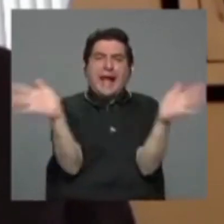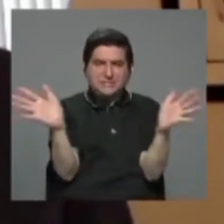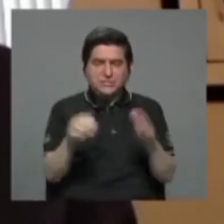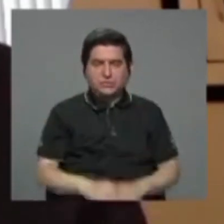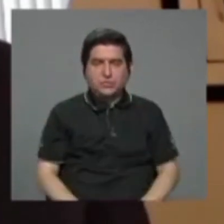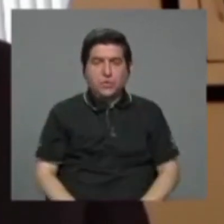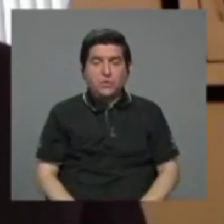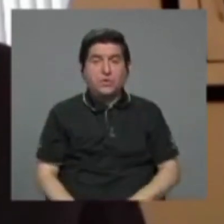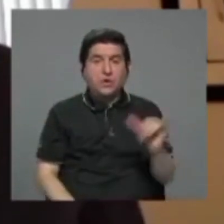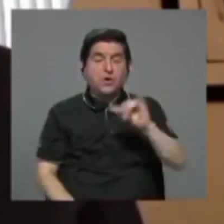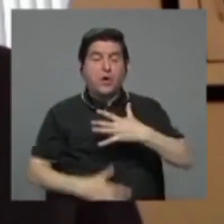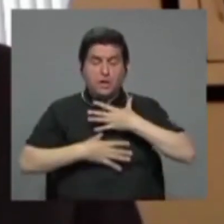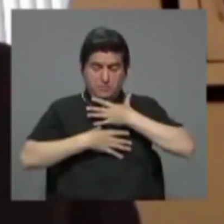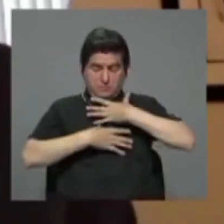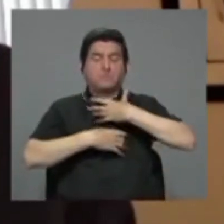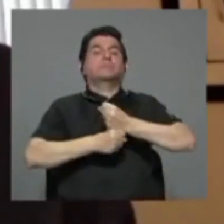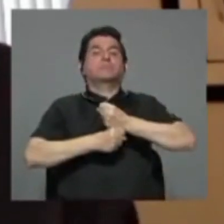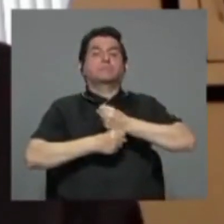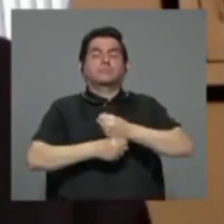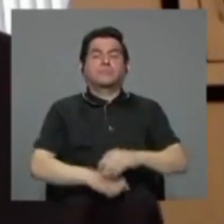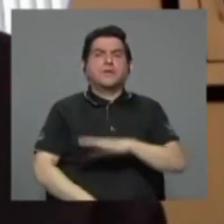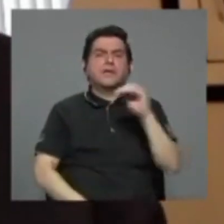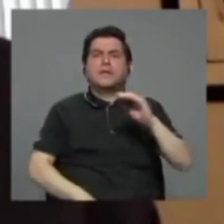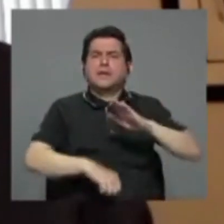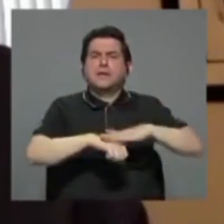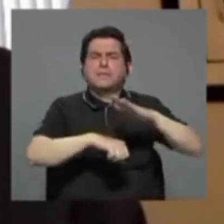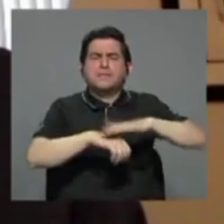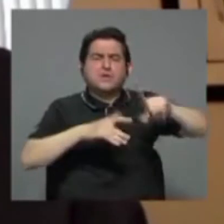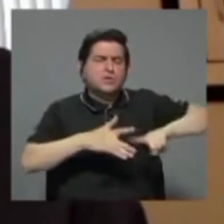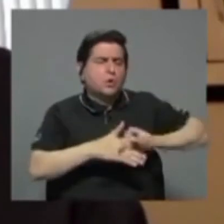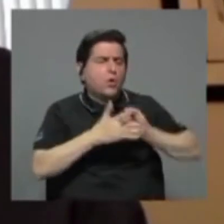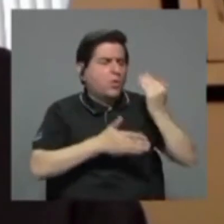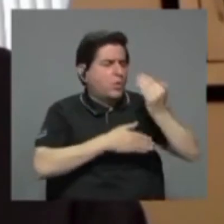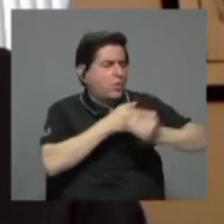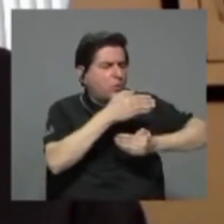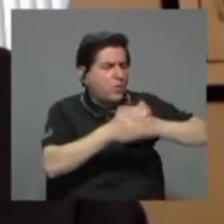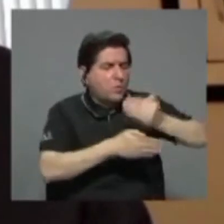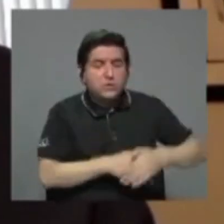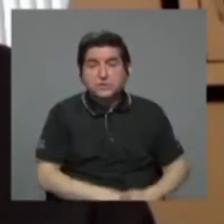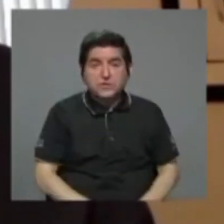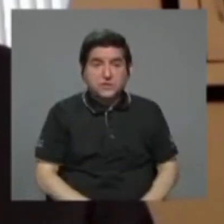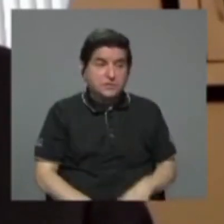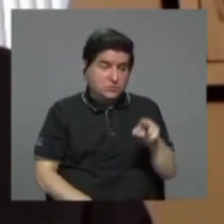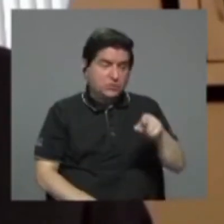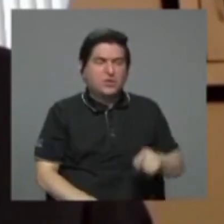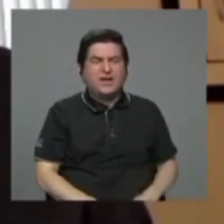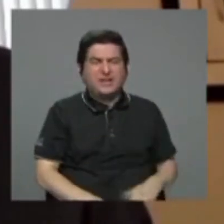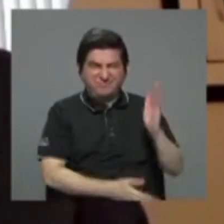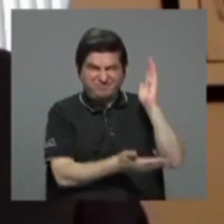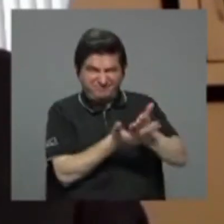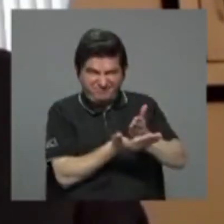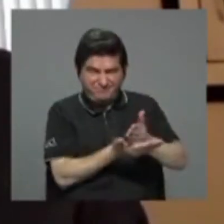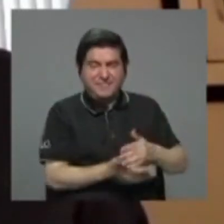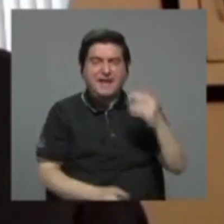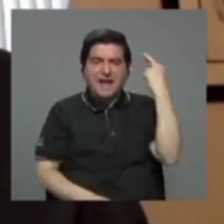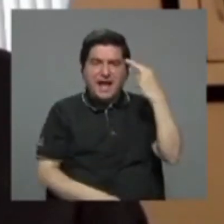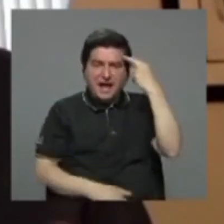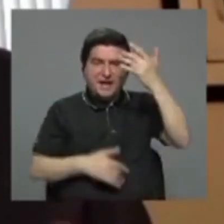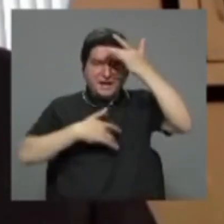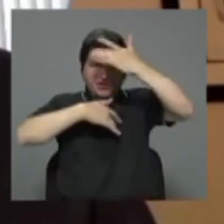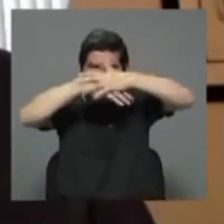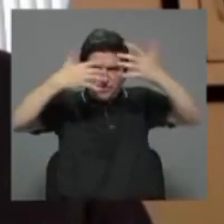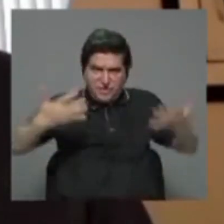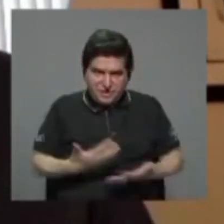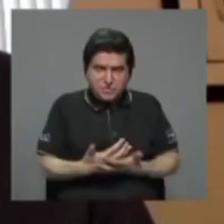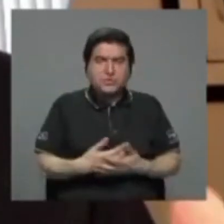que generó confianza y además logró iniciar un proceso que, aunque estuvo interrumpido por la pandemia, una